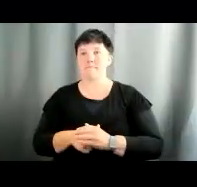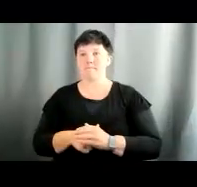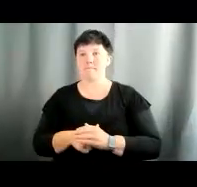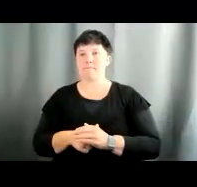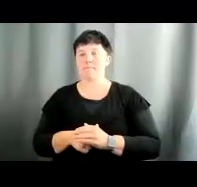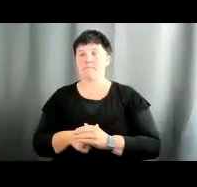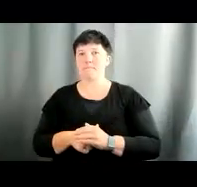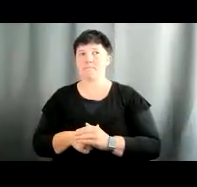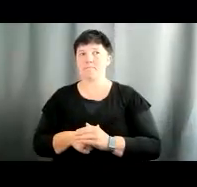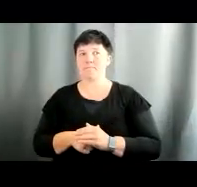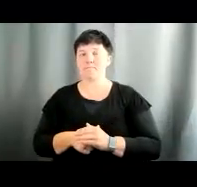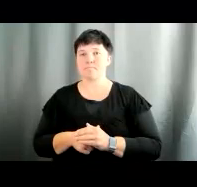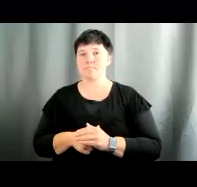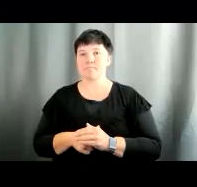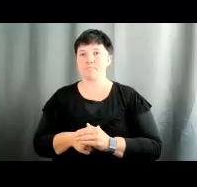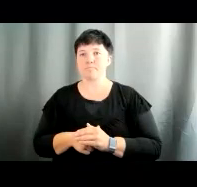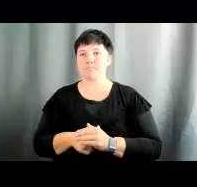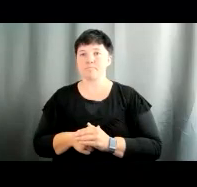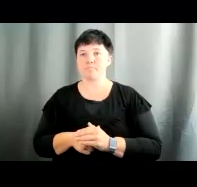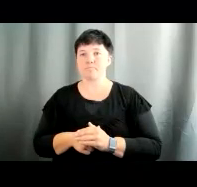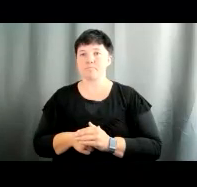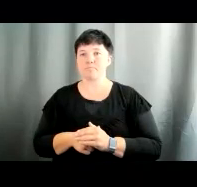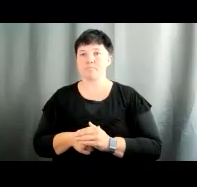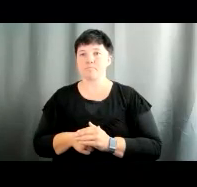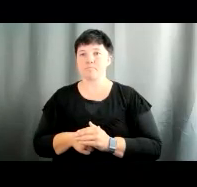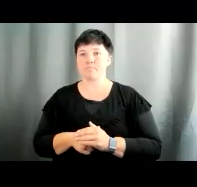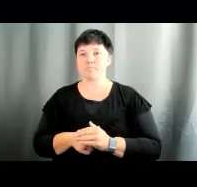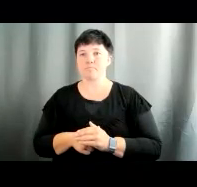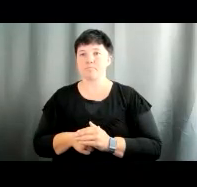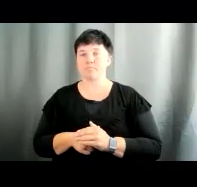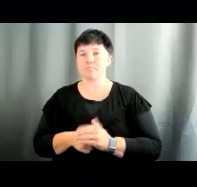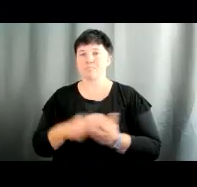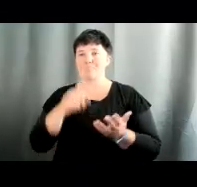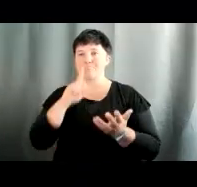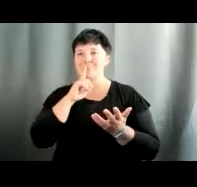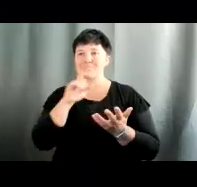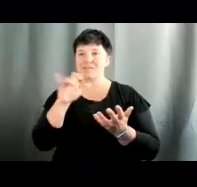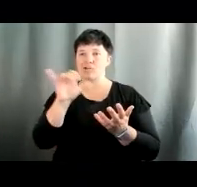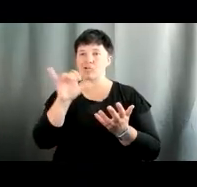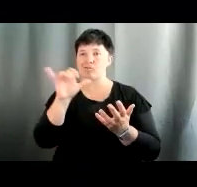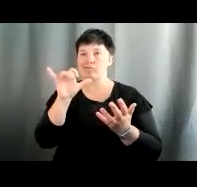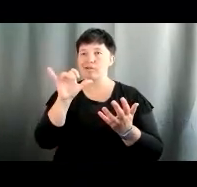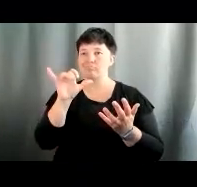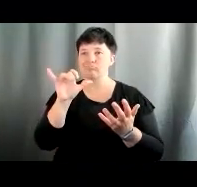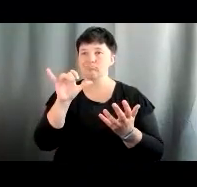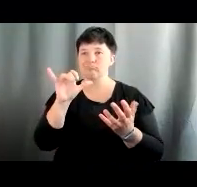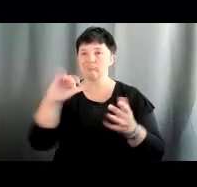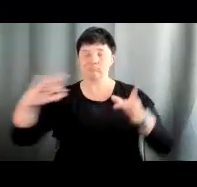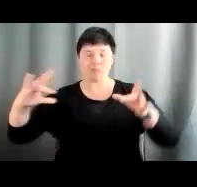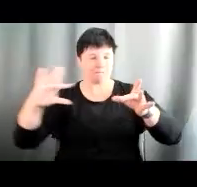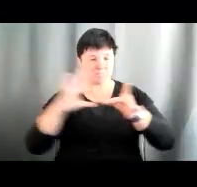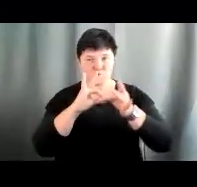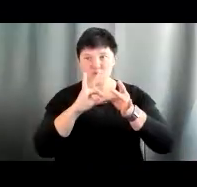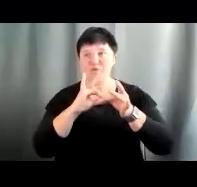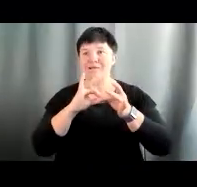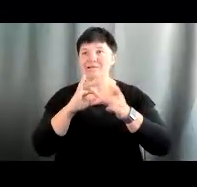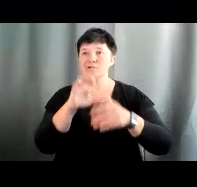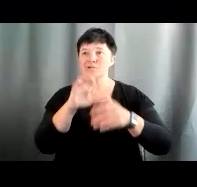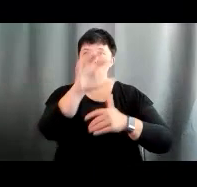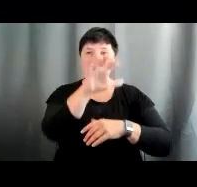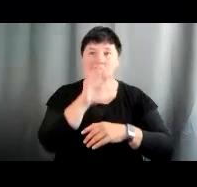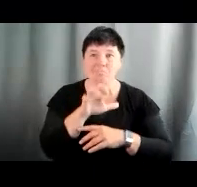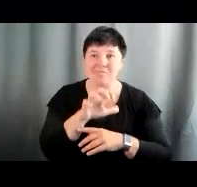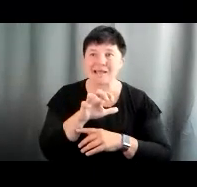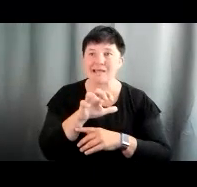¿existe algún rango, supongo que para cada píxel o área extendida? ¿Existe algún conjunto de métricas,